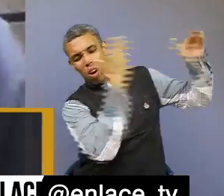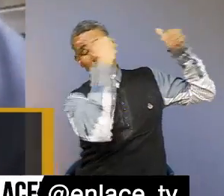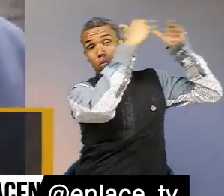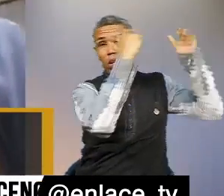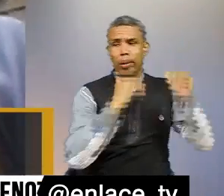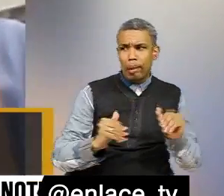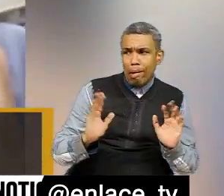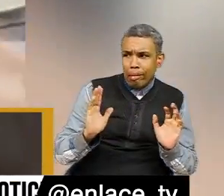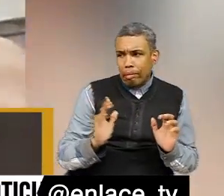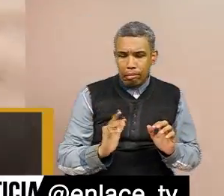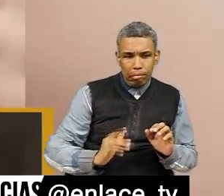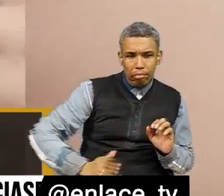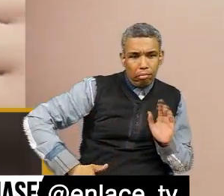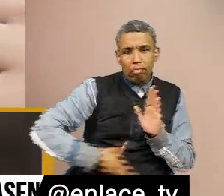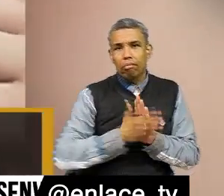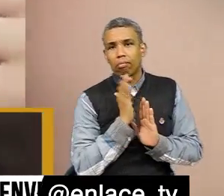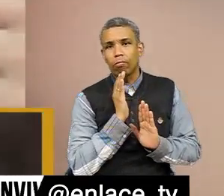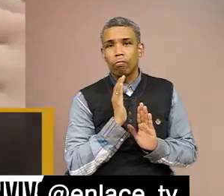y